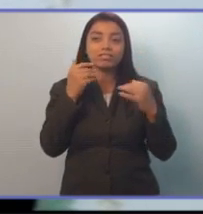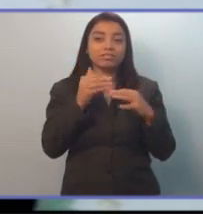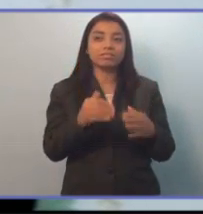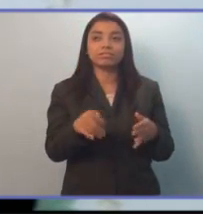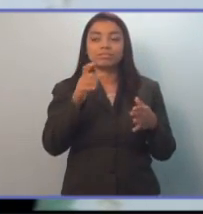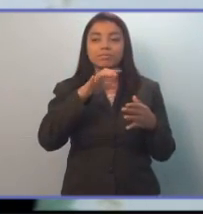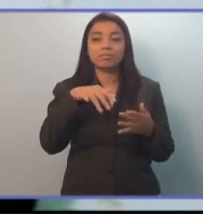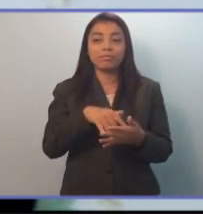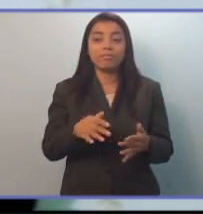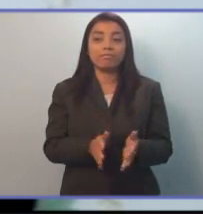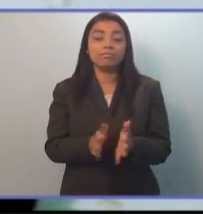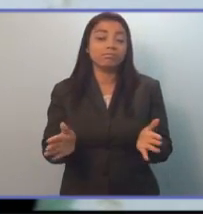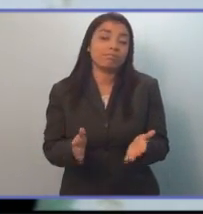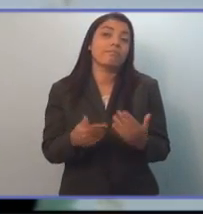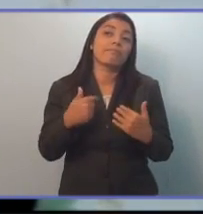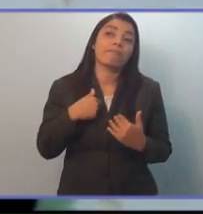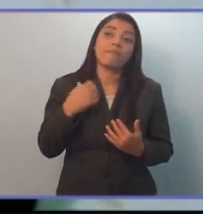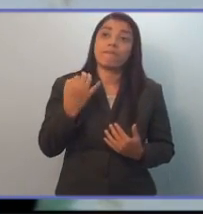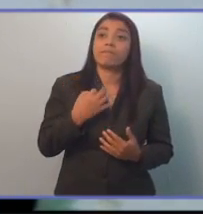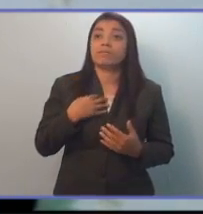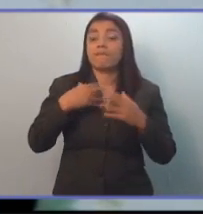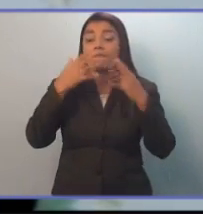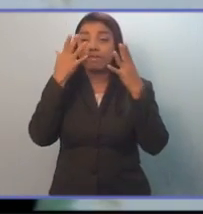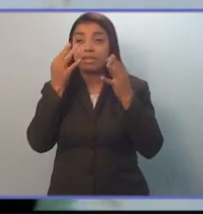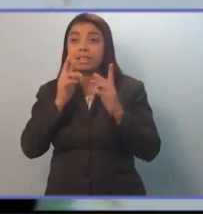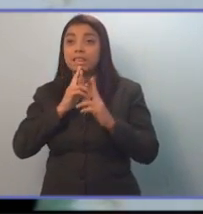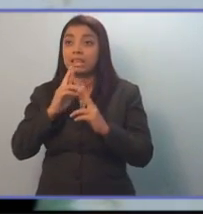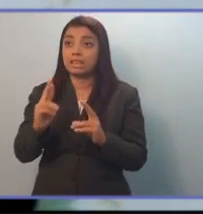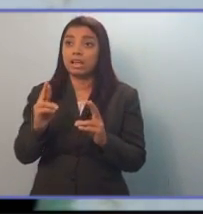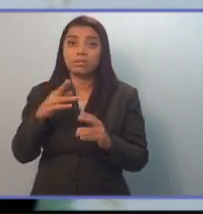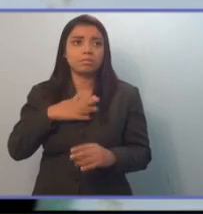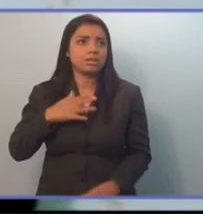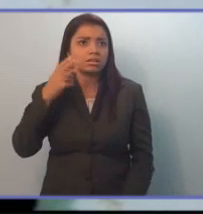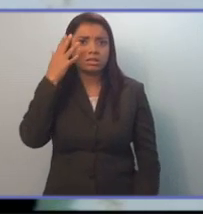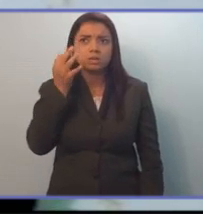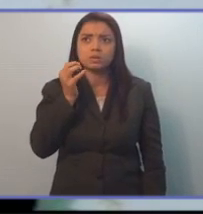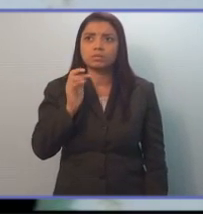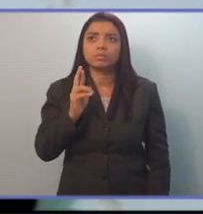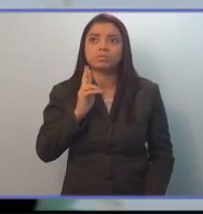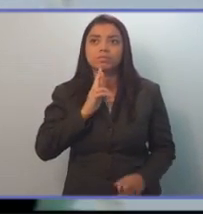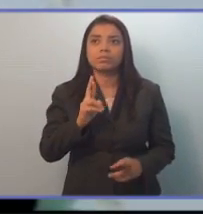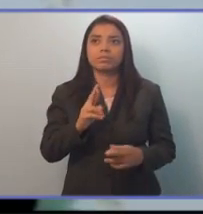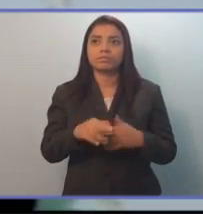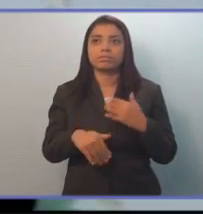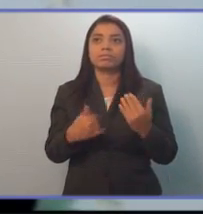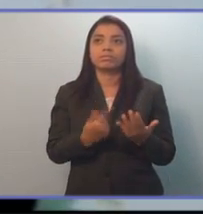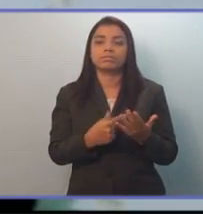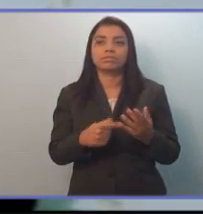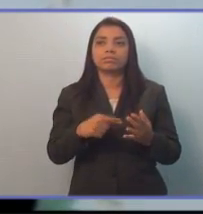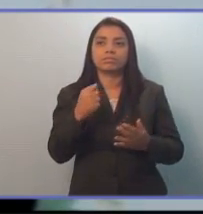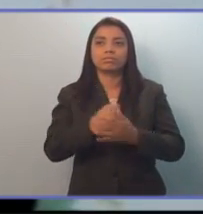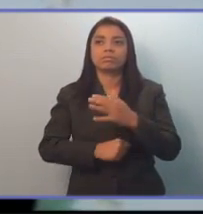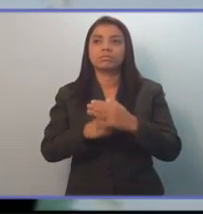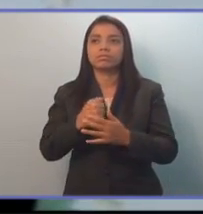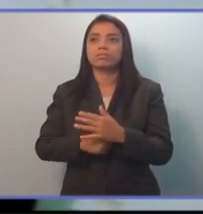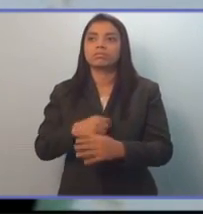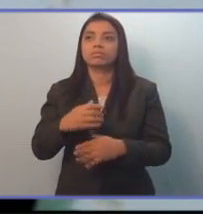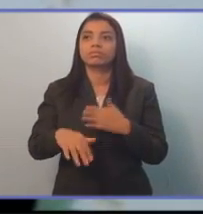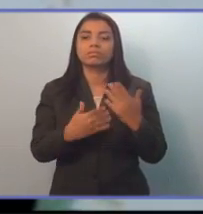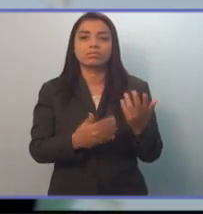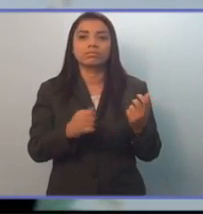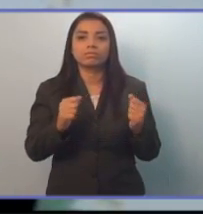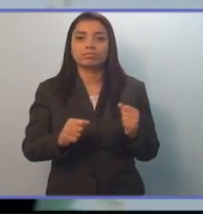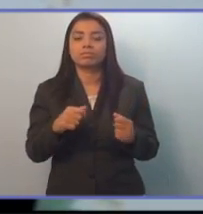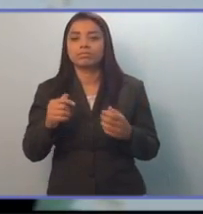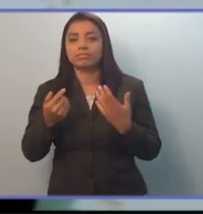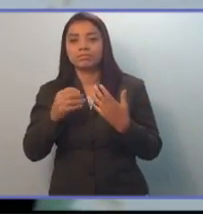público. O sea, yo debo de dictar mi resolución y mi resolución no necesita que yo la defienda. O sea, la resolución se defiende